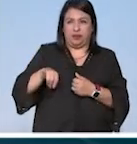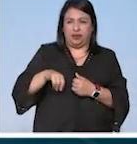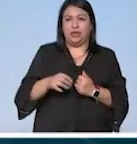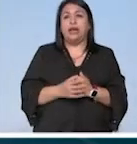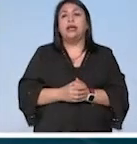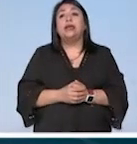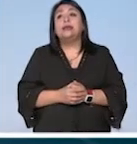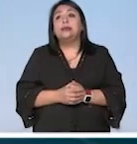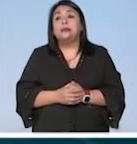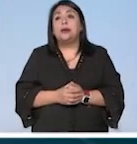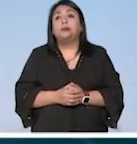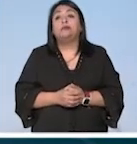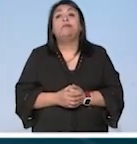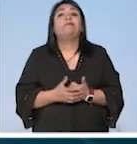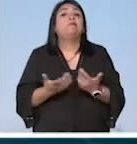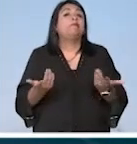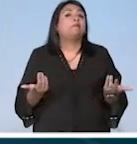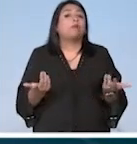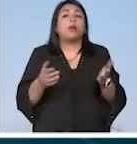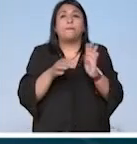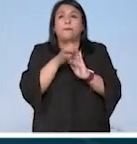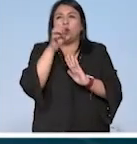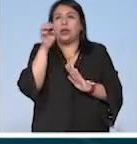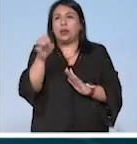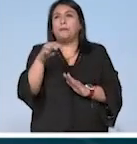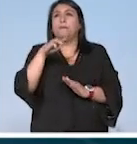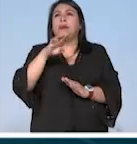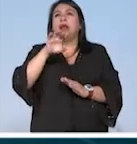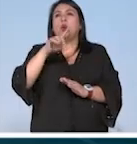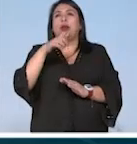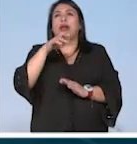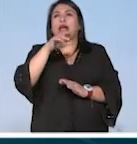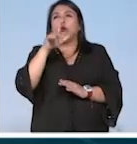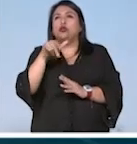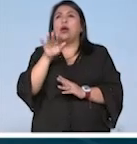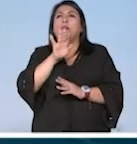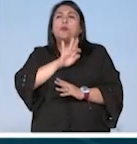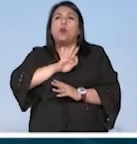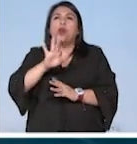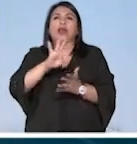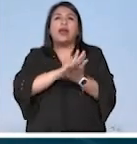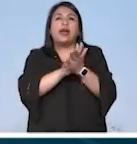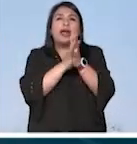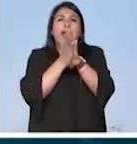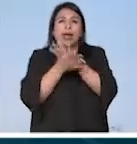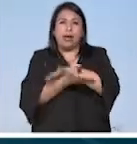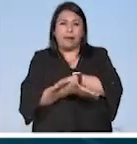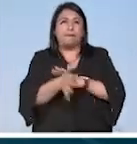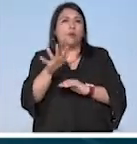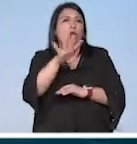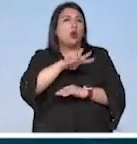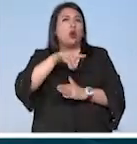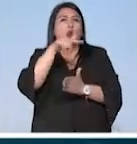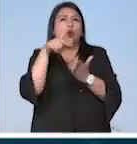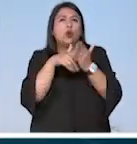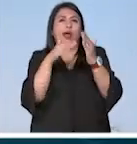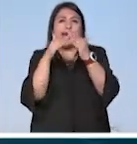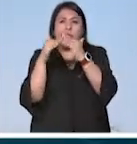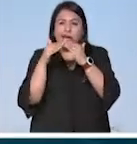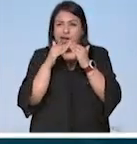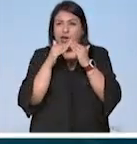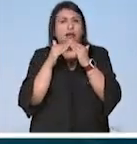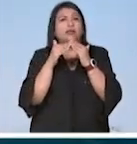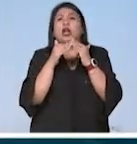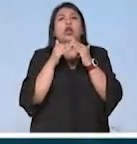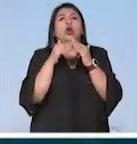es los ejemplos de Manuel gausa y la posibilidad de la transformación del espacio doméstico no